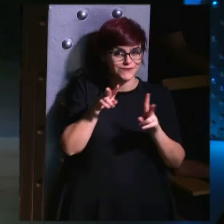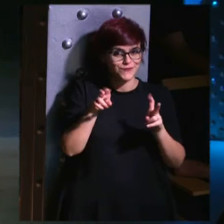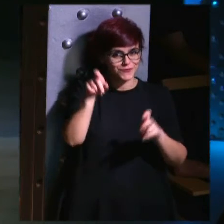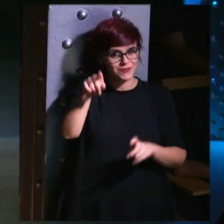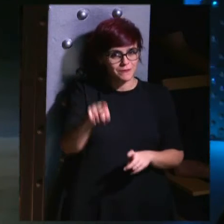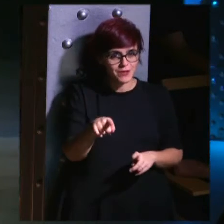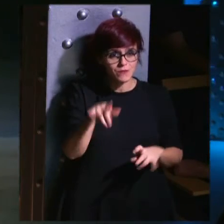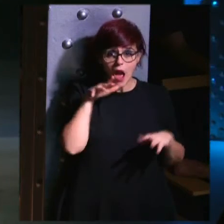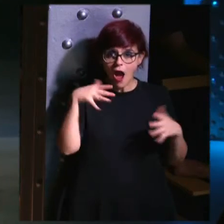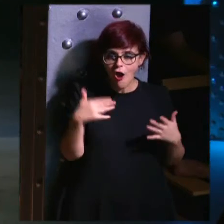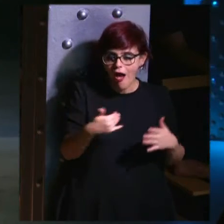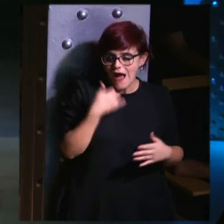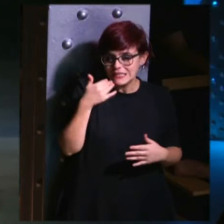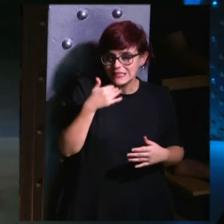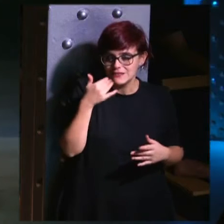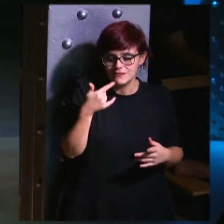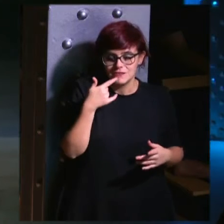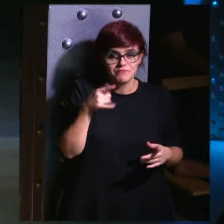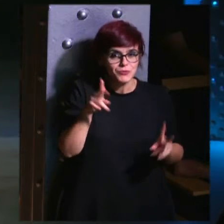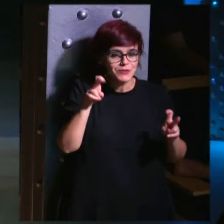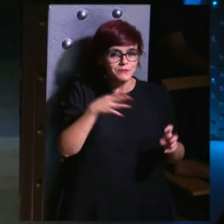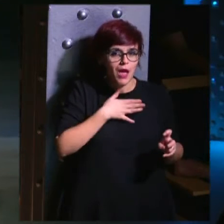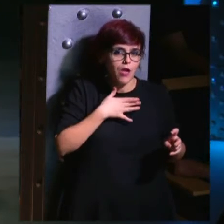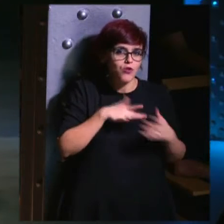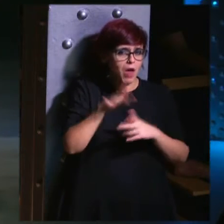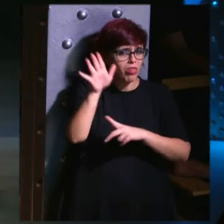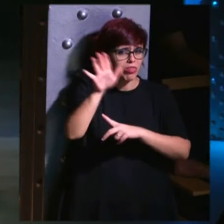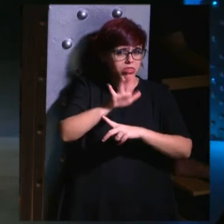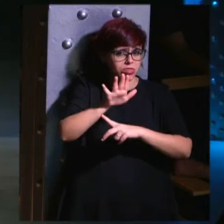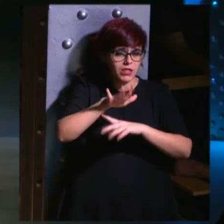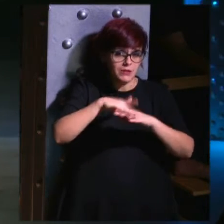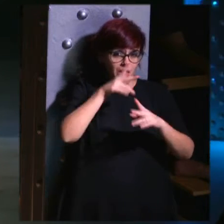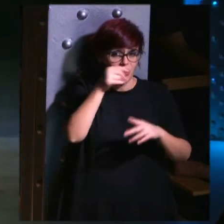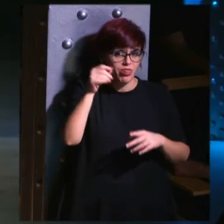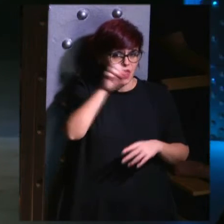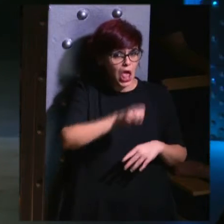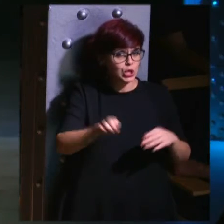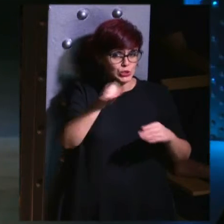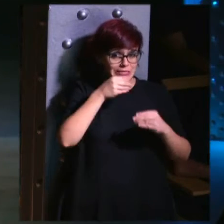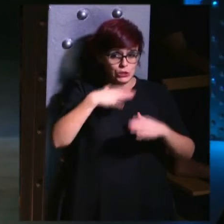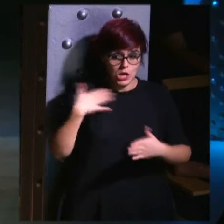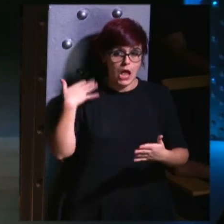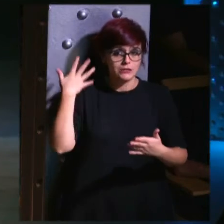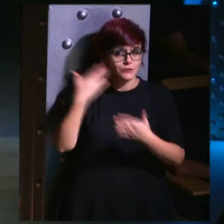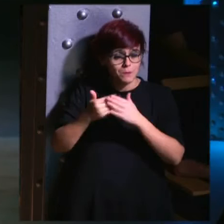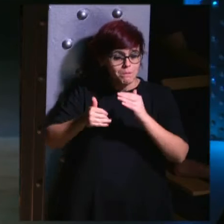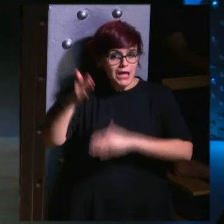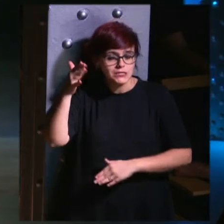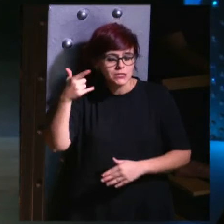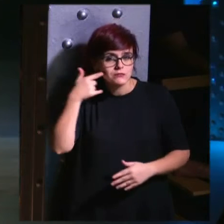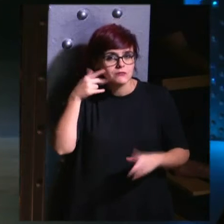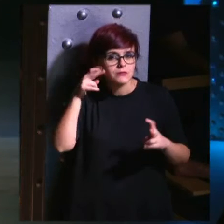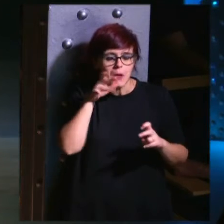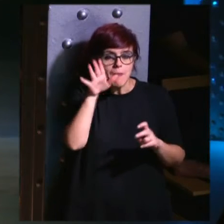a la magia. Yo que me dedico al cine, en los ciento y pico años de historia del cine, no os puedo contar cuántas veces